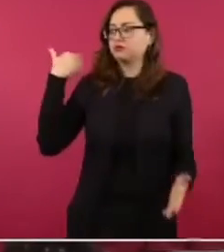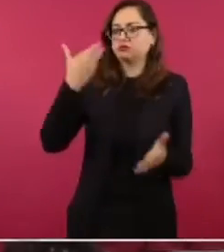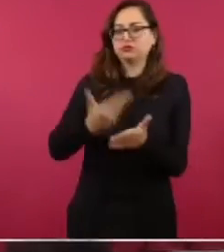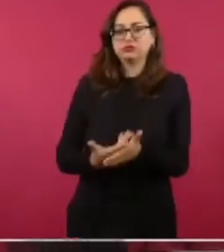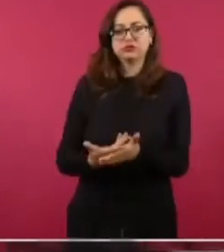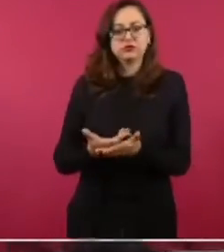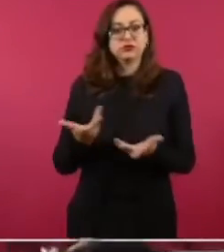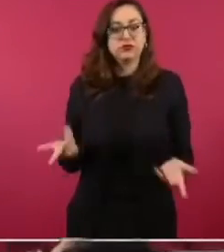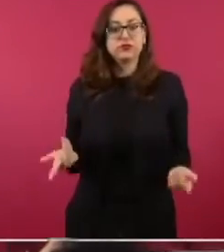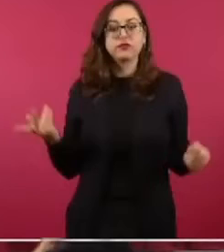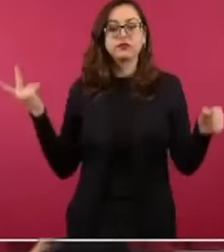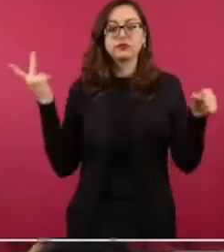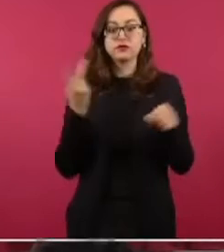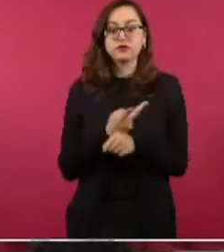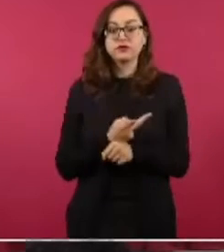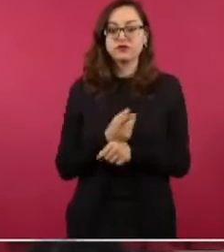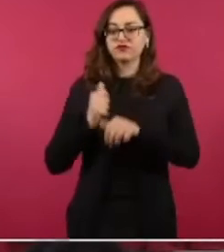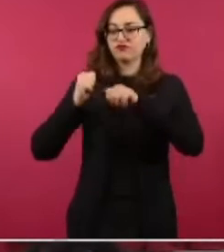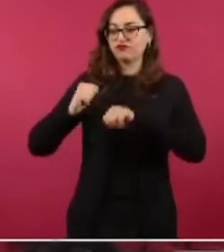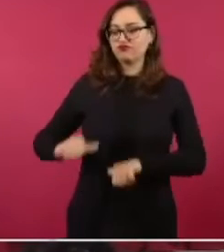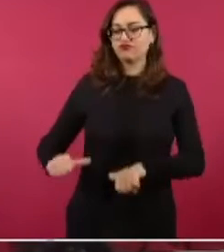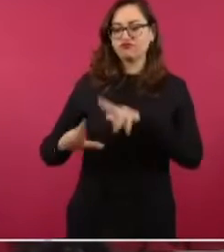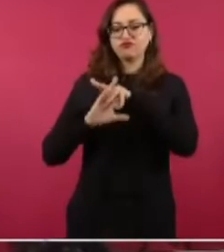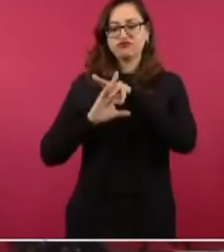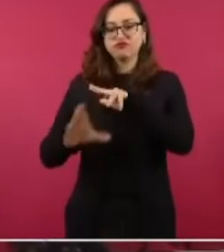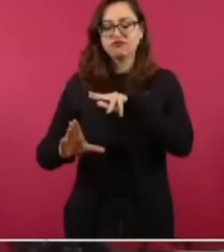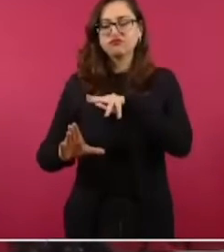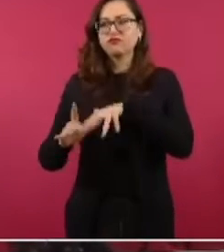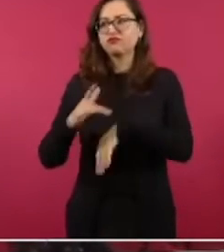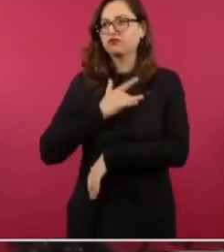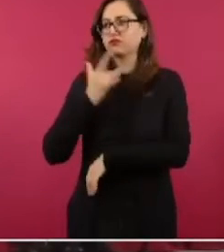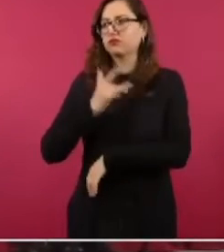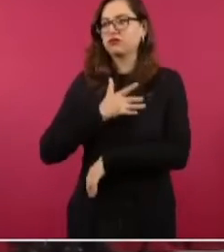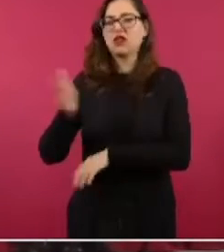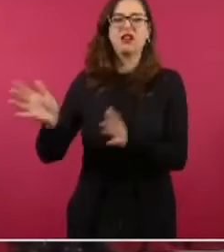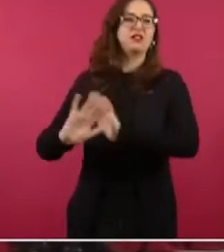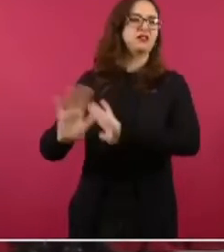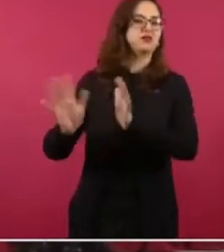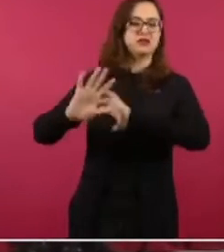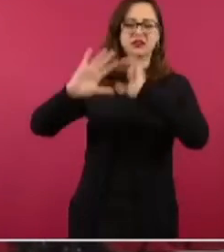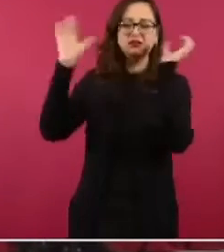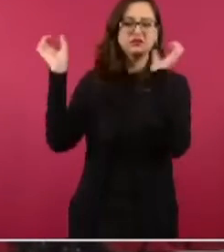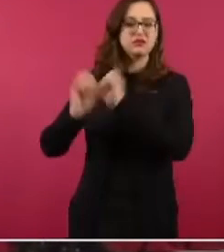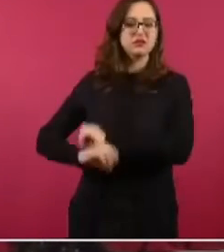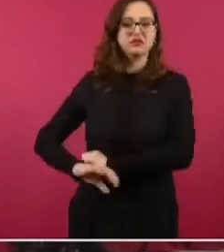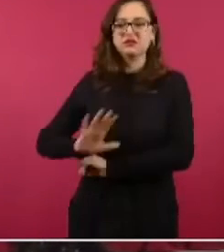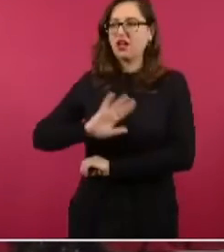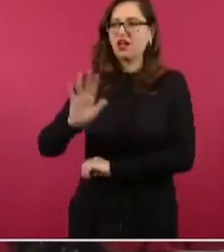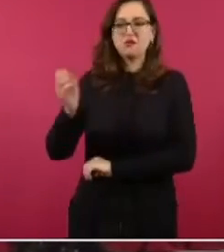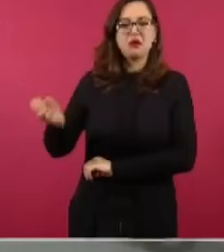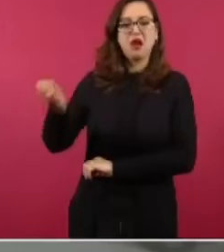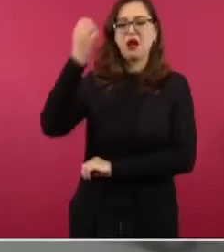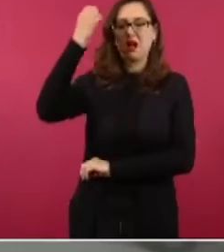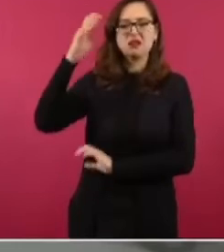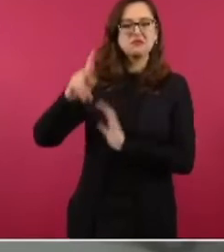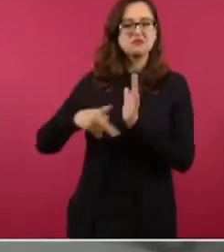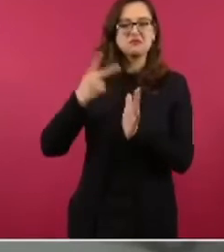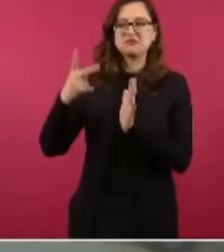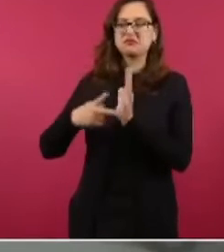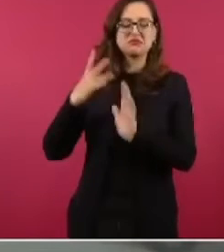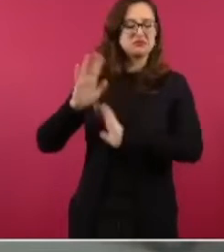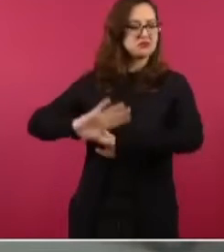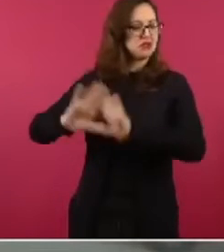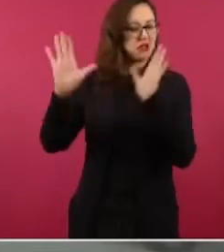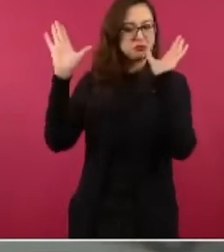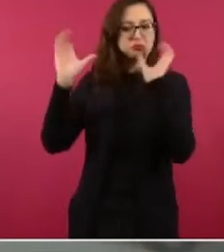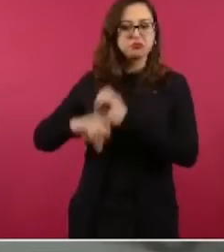hablar con las autoridades migratorias porque venían ellos ya con el tema de que los habían engañado, ¿no? Entonces,